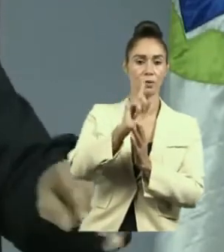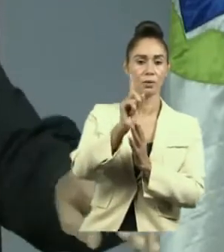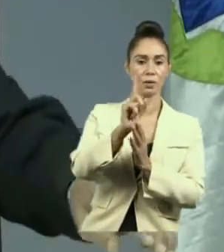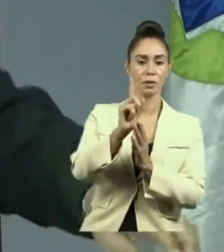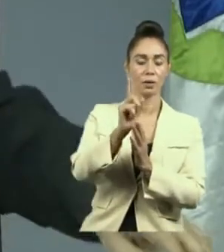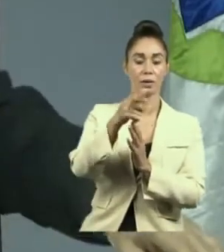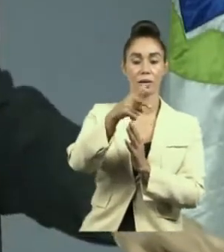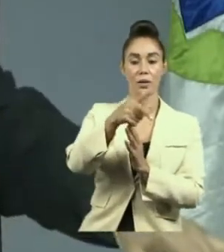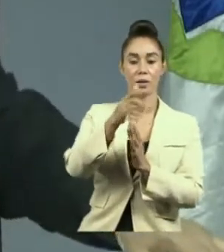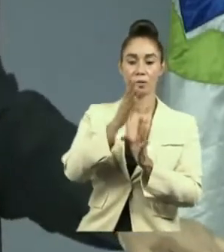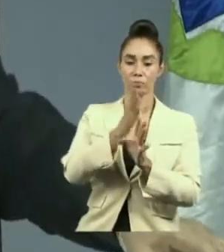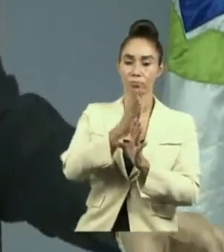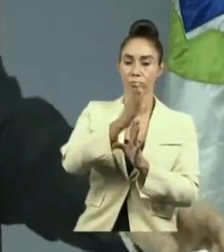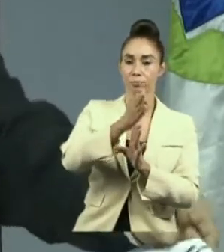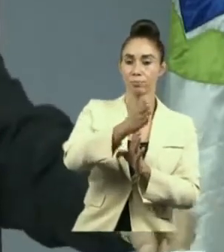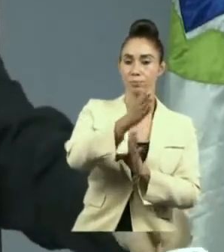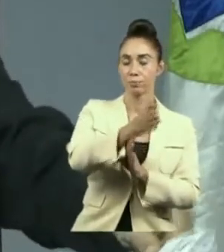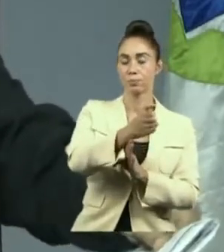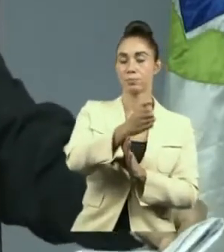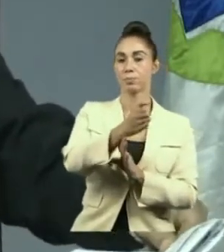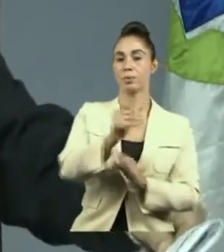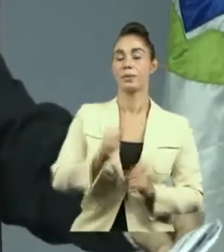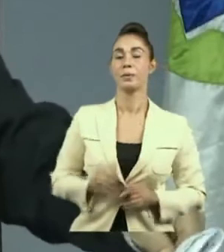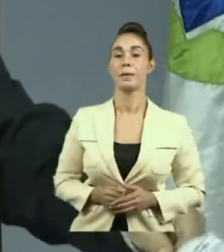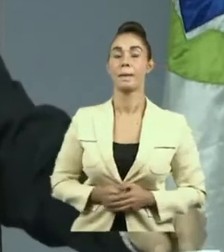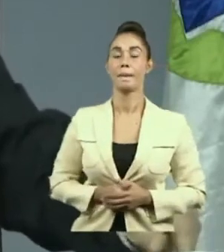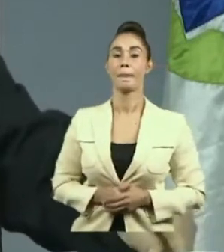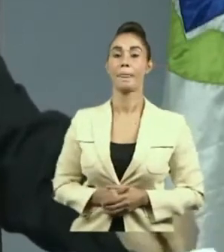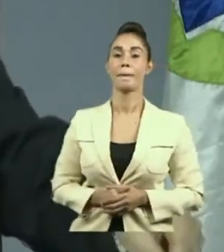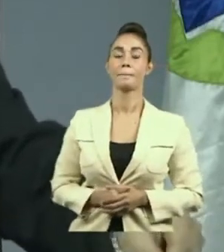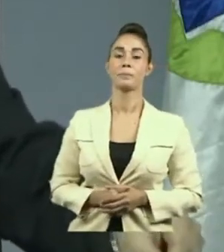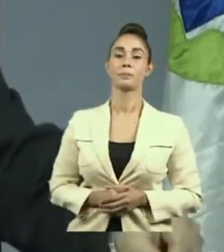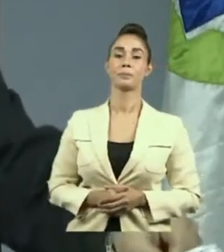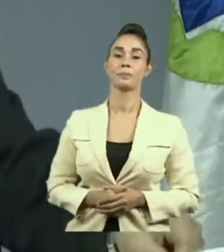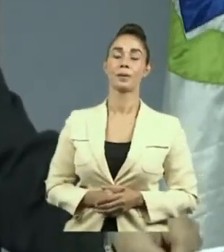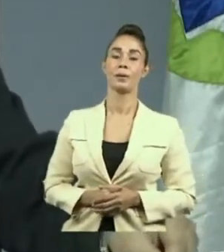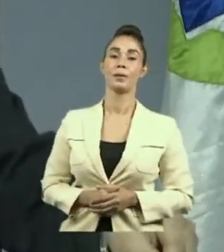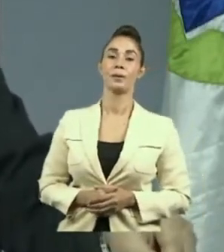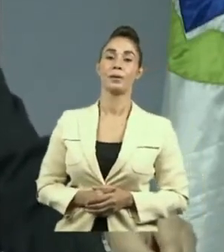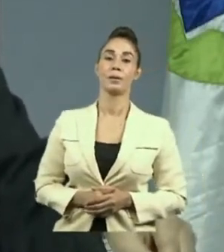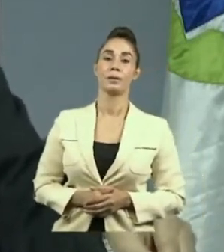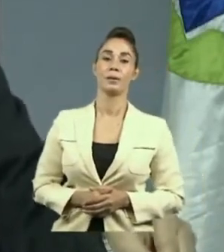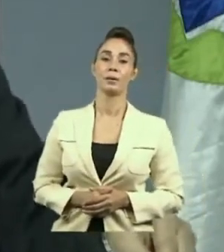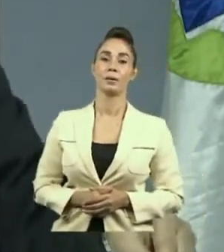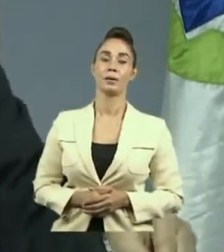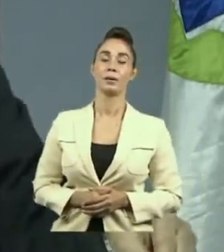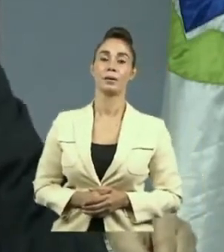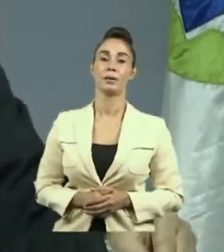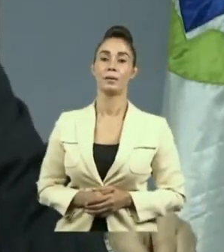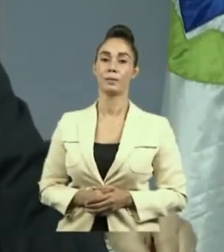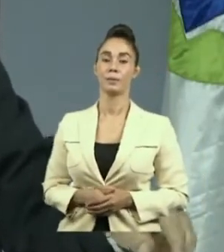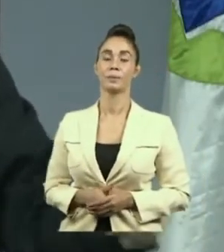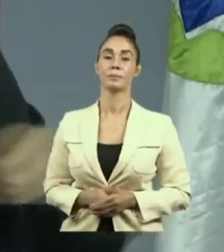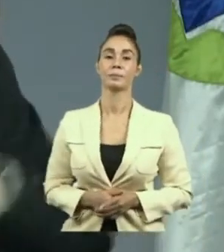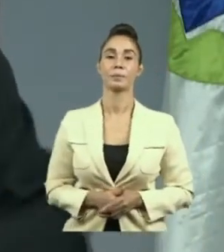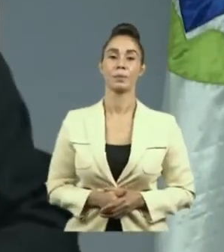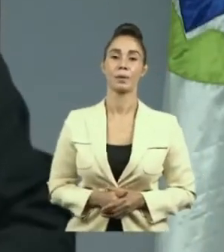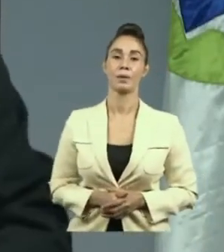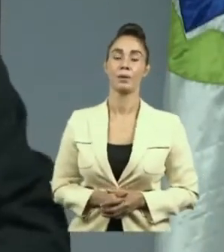del seguimiento de los mapas de contactos que están indicados